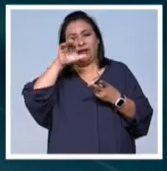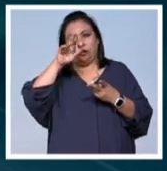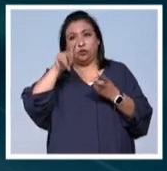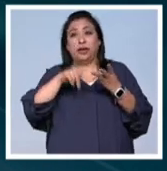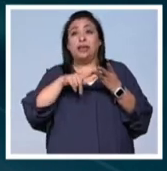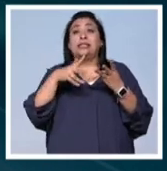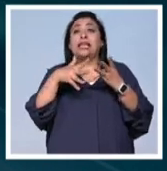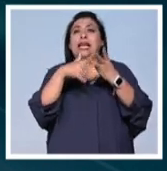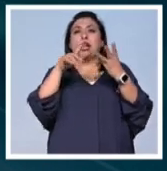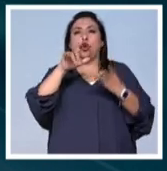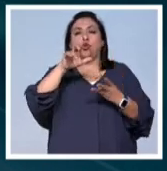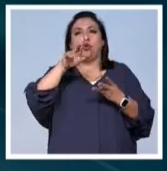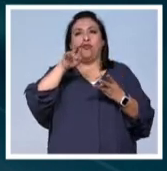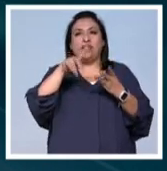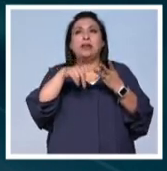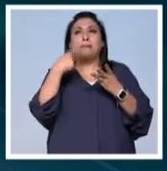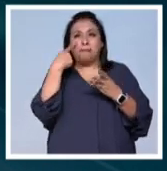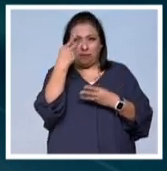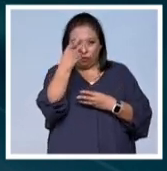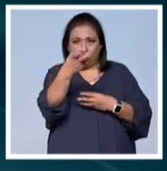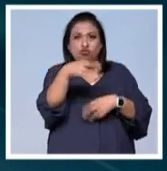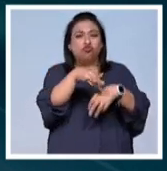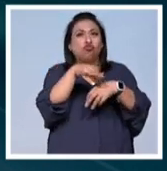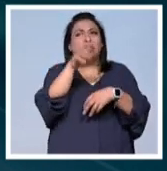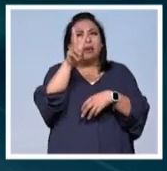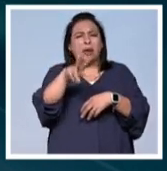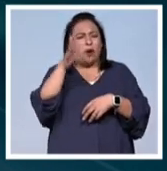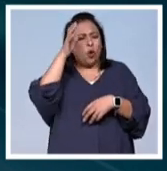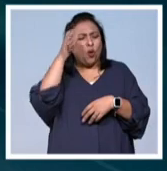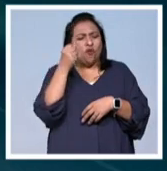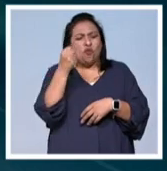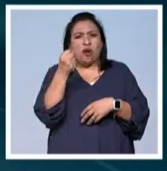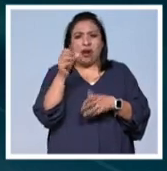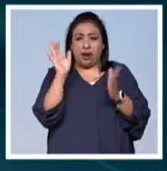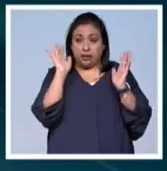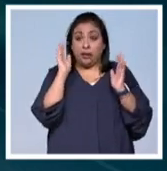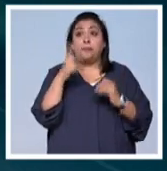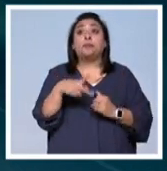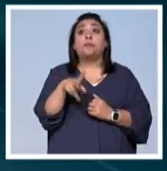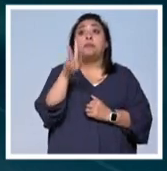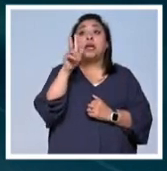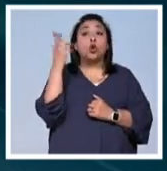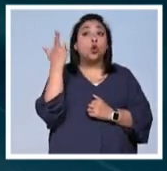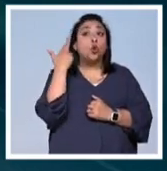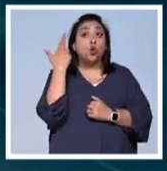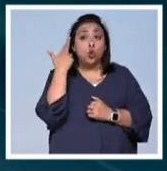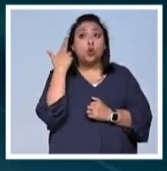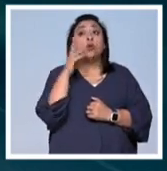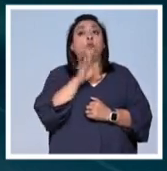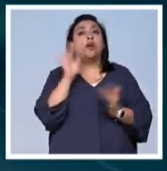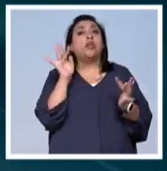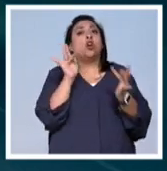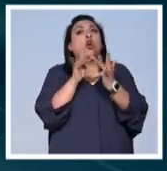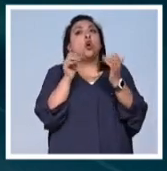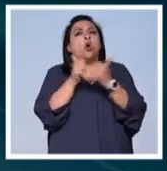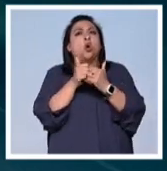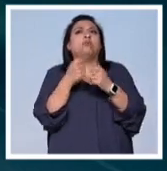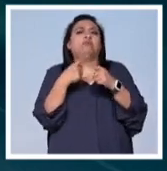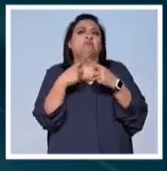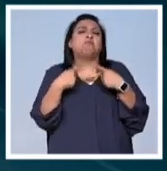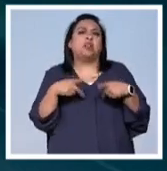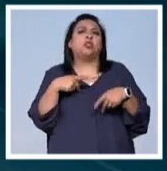y Guerrero de Ludovico retratan esta realidad de manera más cruda y concisa sin embargo ruido logra conectar con un